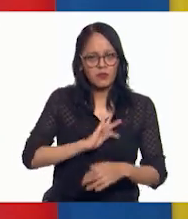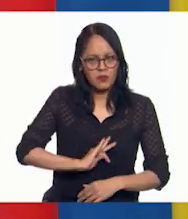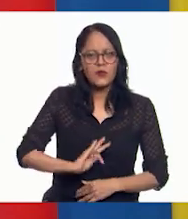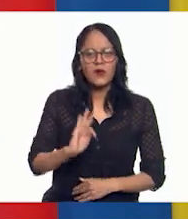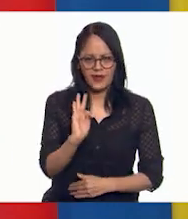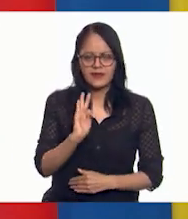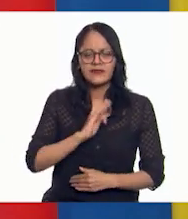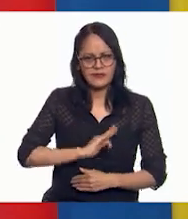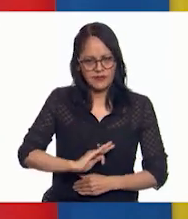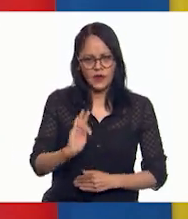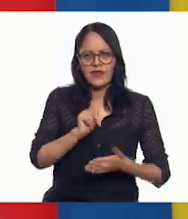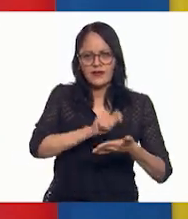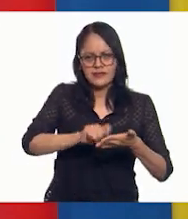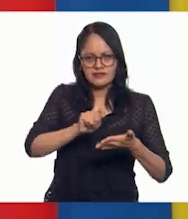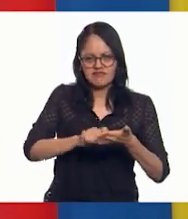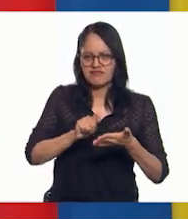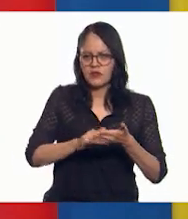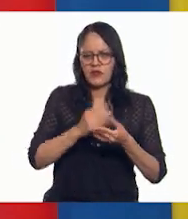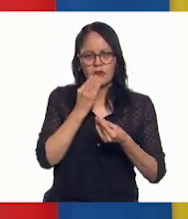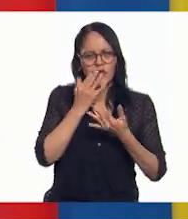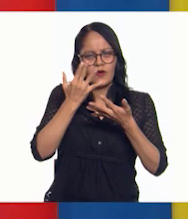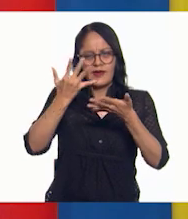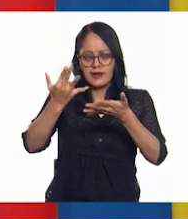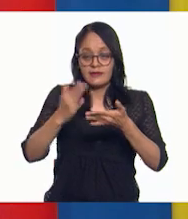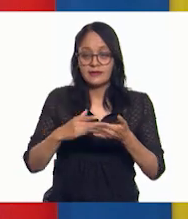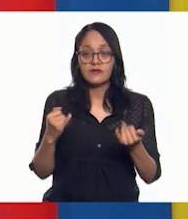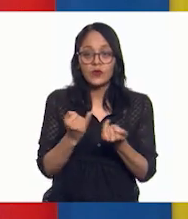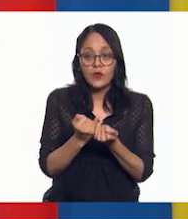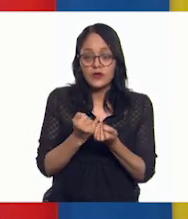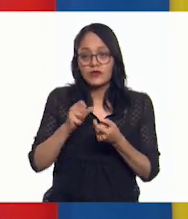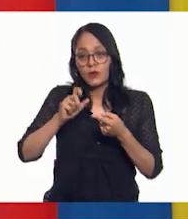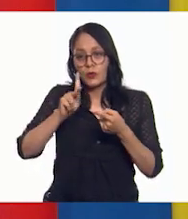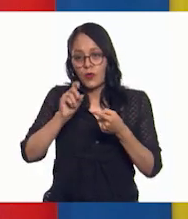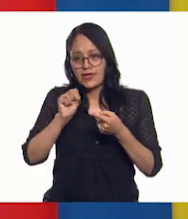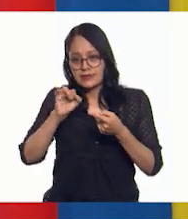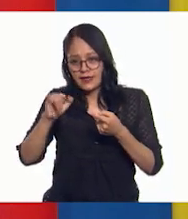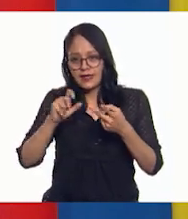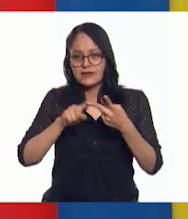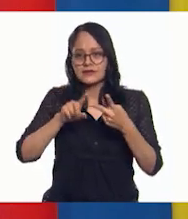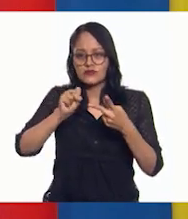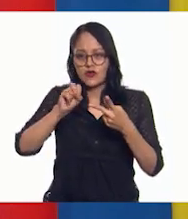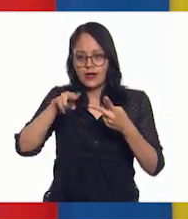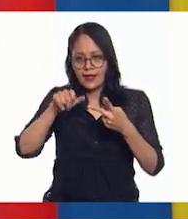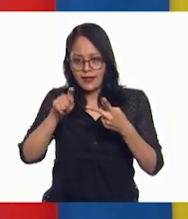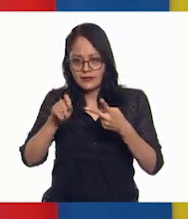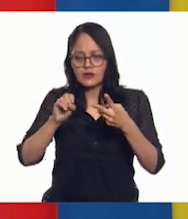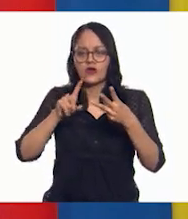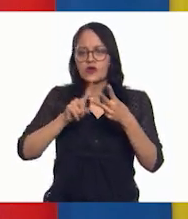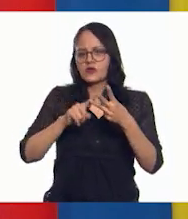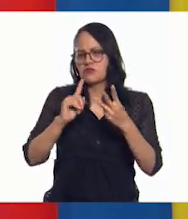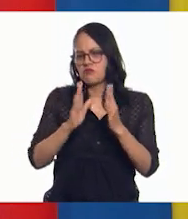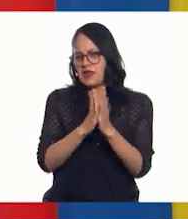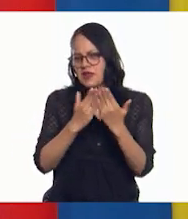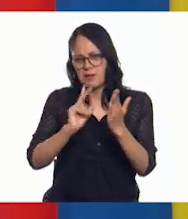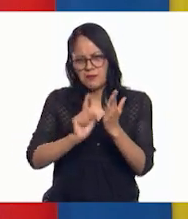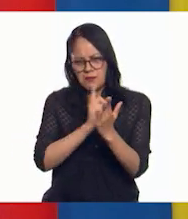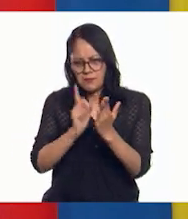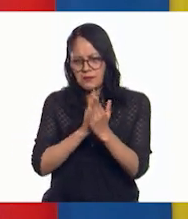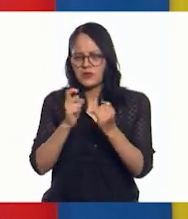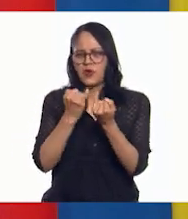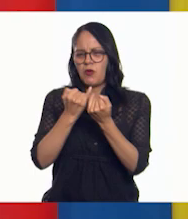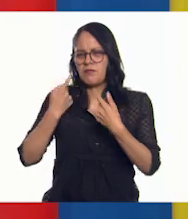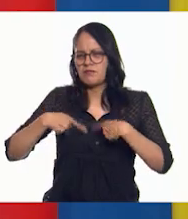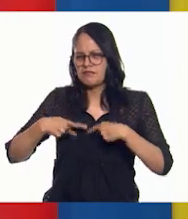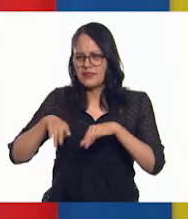poema sobre cualquier motivo. La poesía, un soneto, la danza, la orilla del mar, un albañil, un diccionario y un